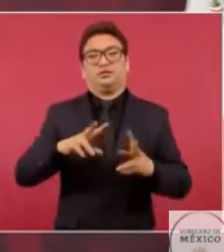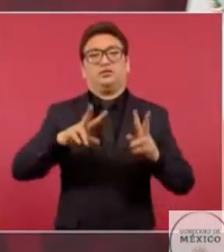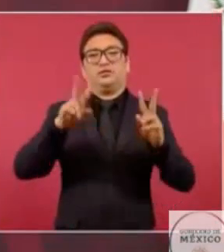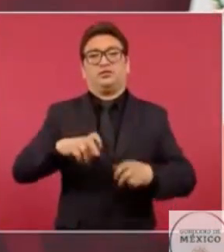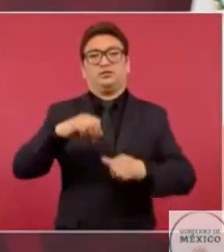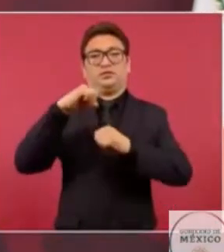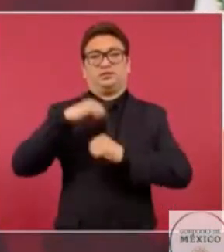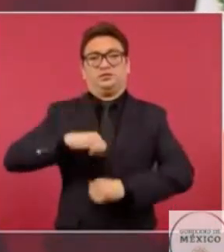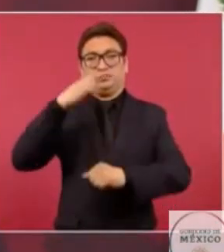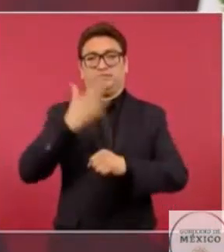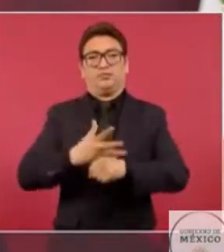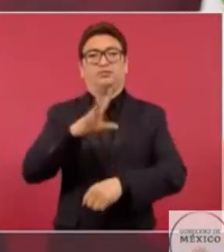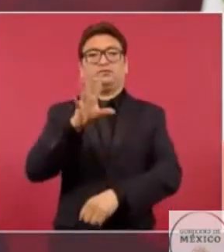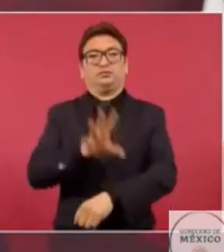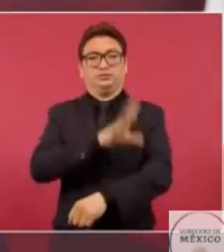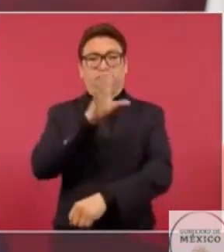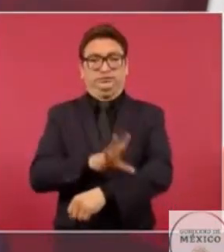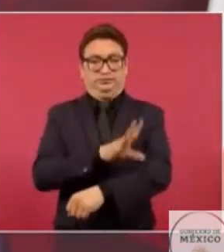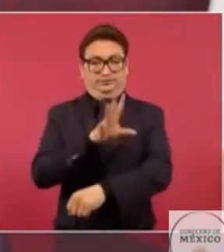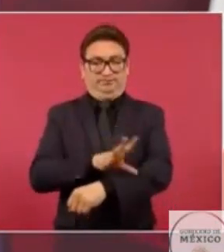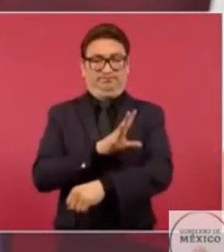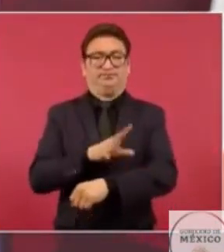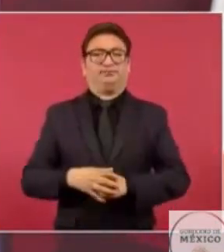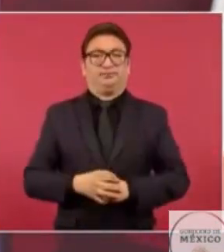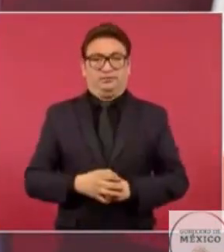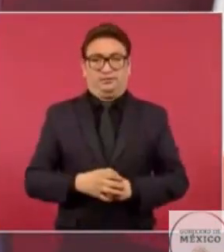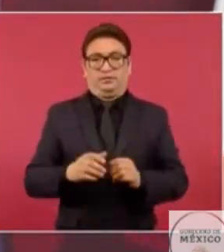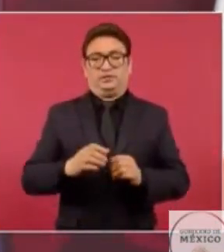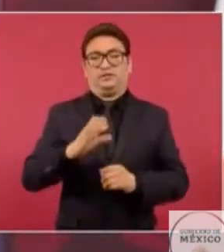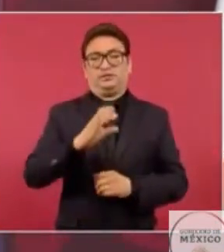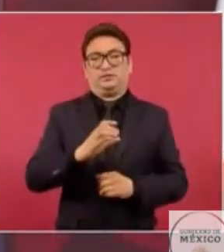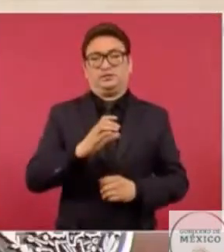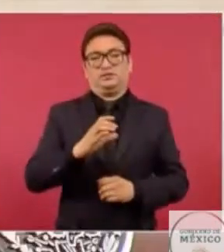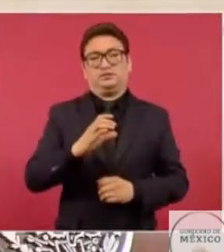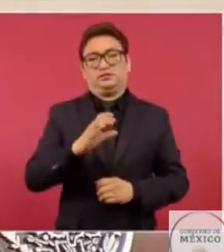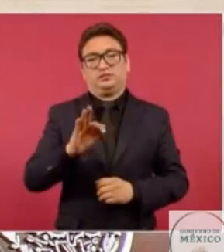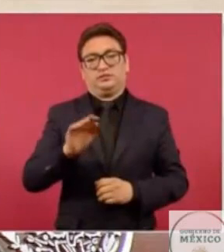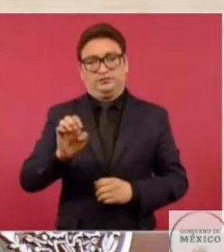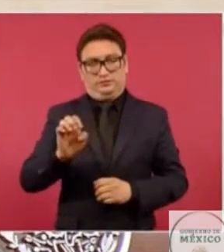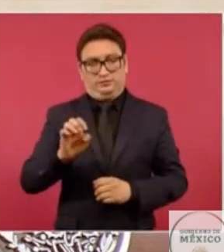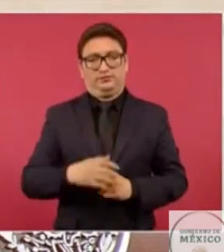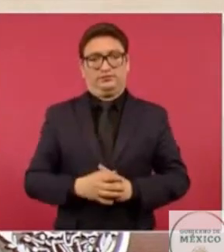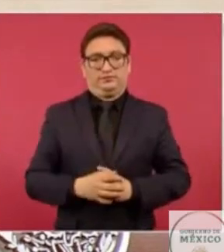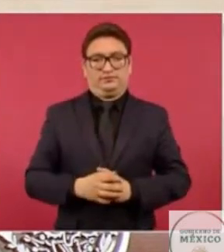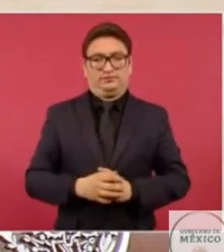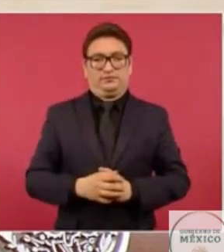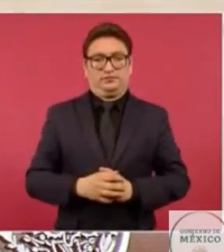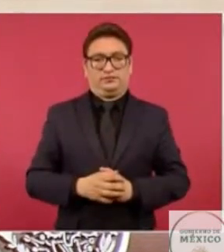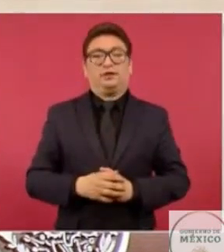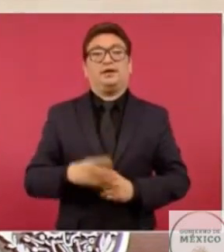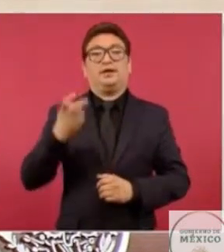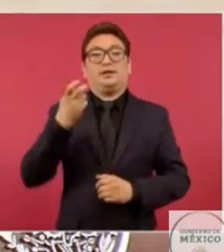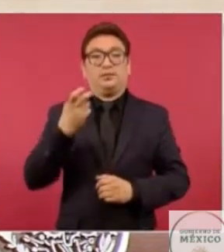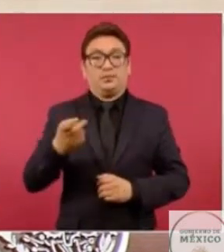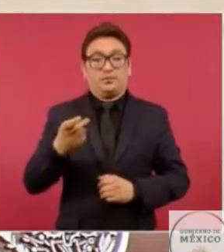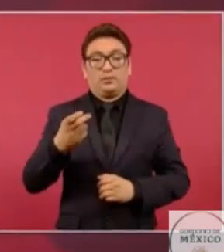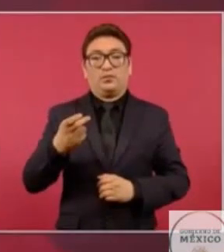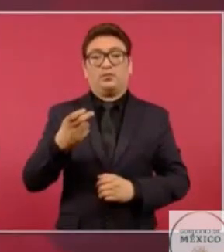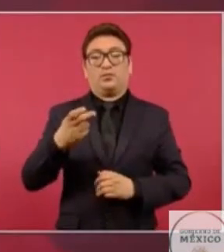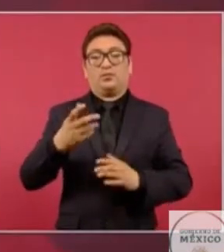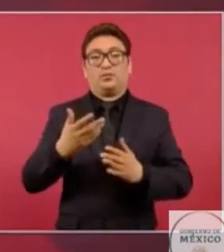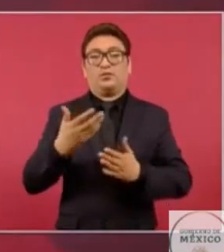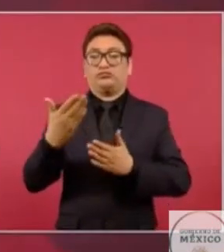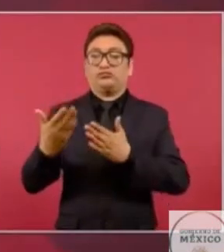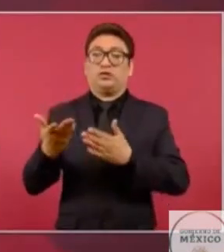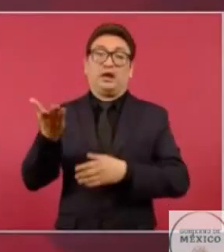encargada de la industria eléctrica, la Comisión Federal de Electricidad. La reforma que se aprobó